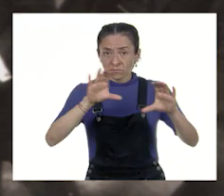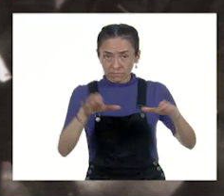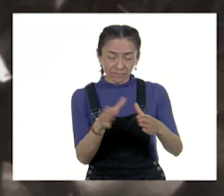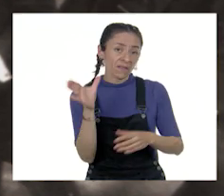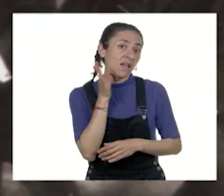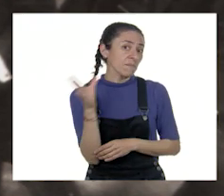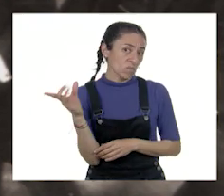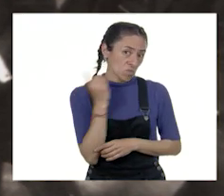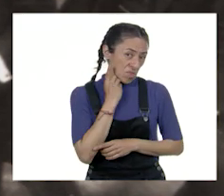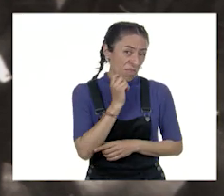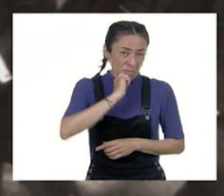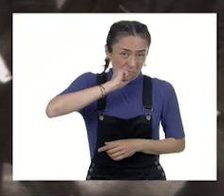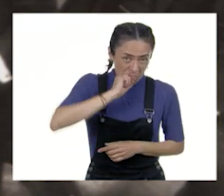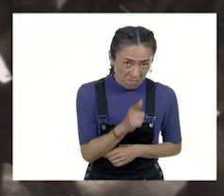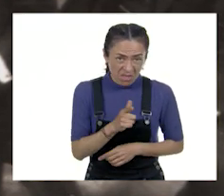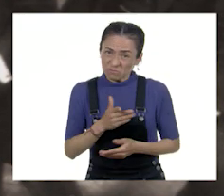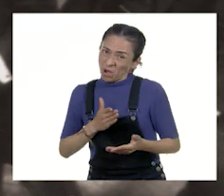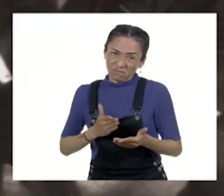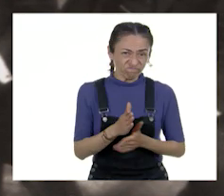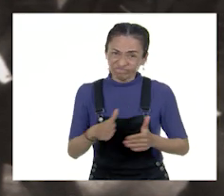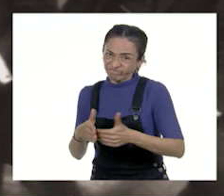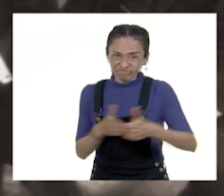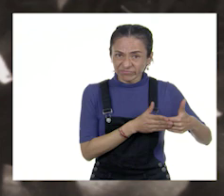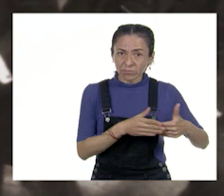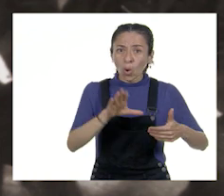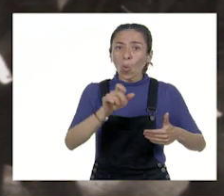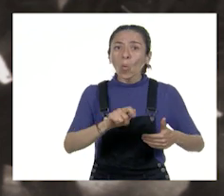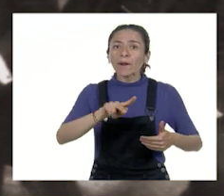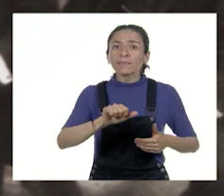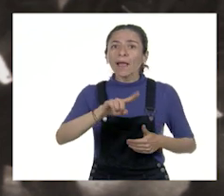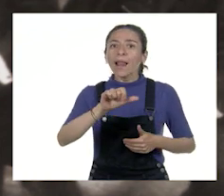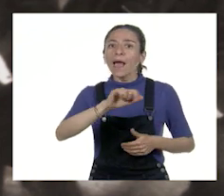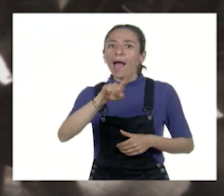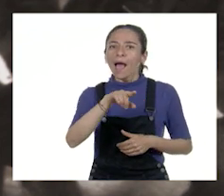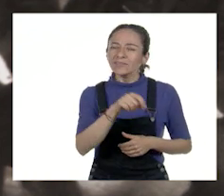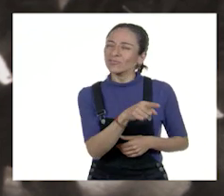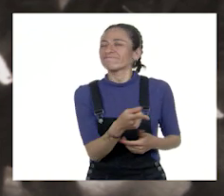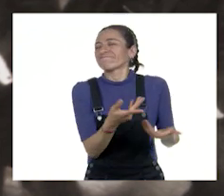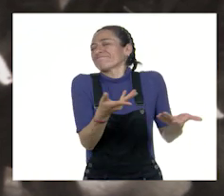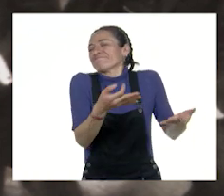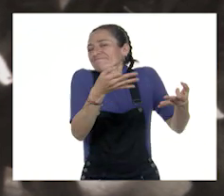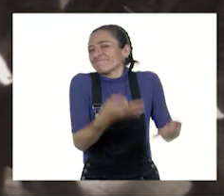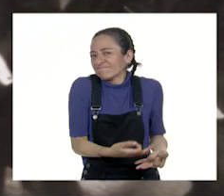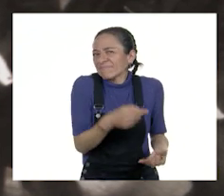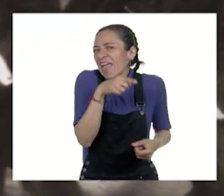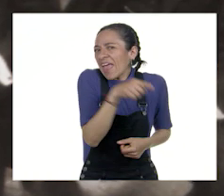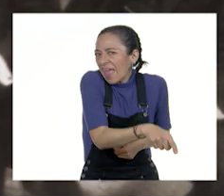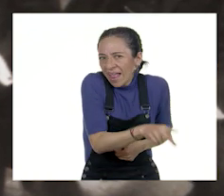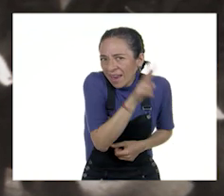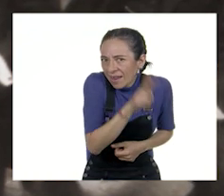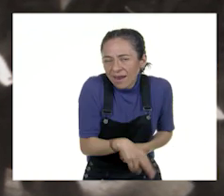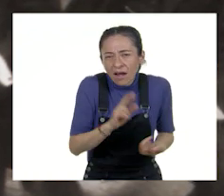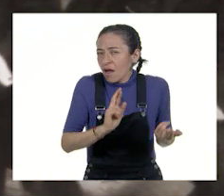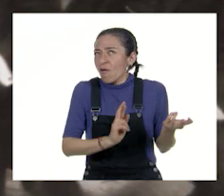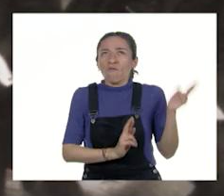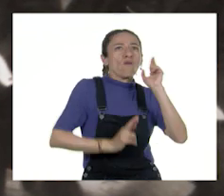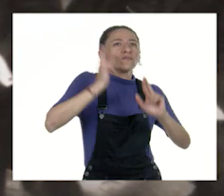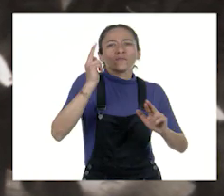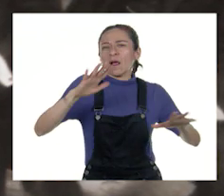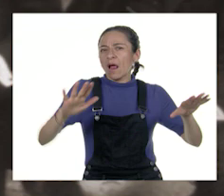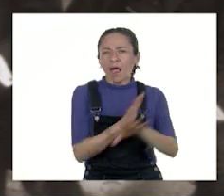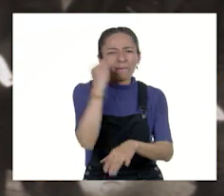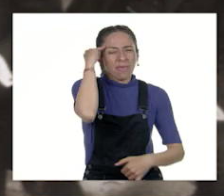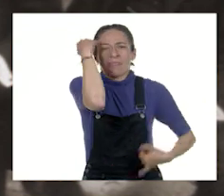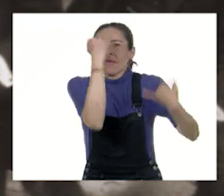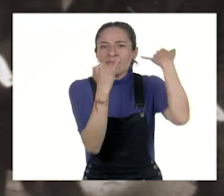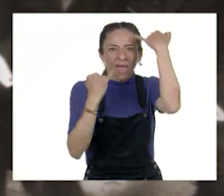después del cuartelazo, es indudable que no son revolucionarios de idea, que no son revolucionarios de sentimientos,